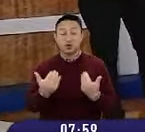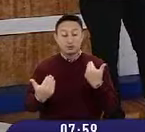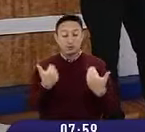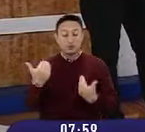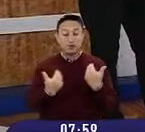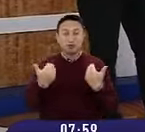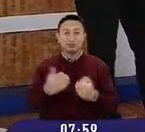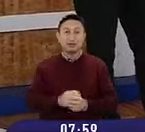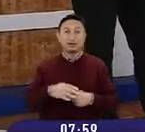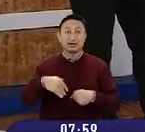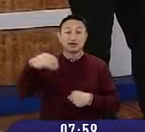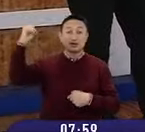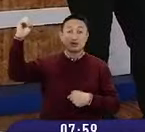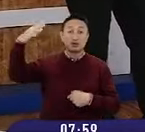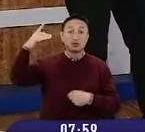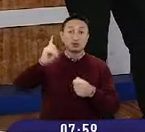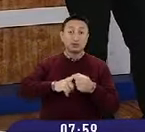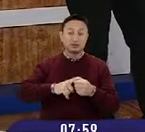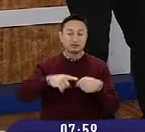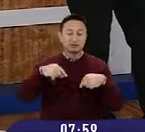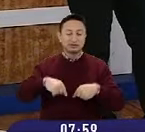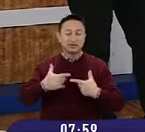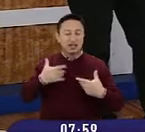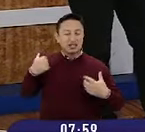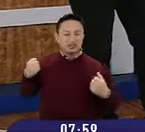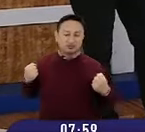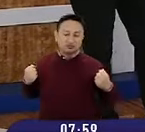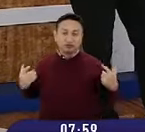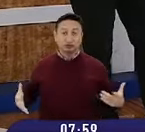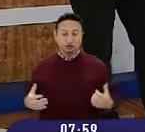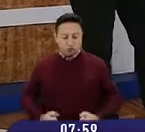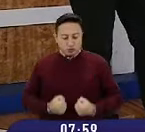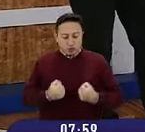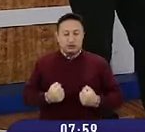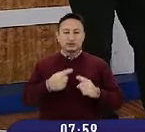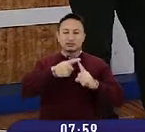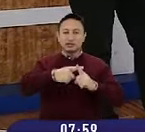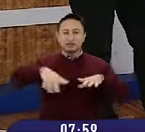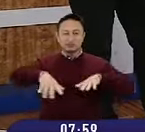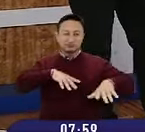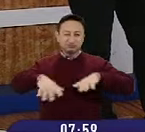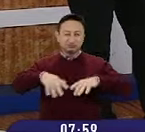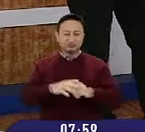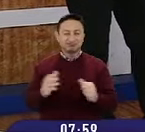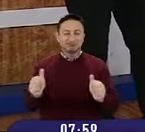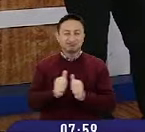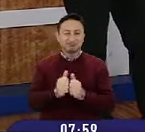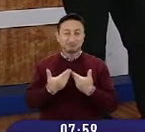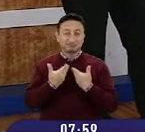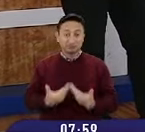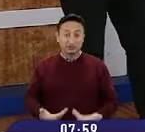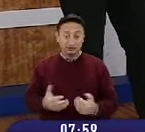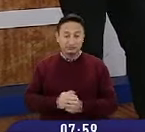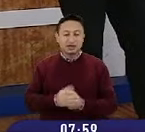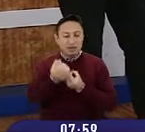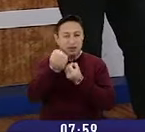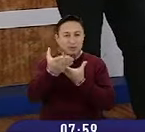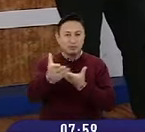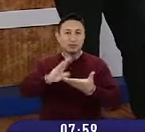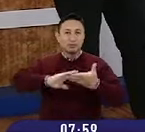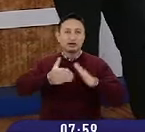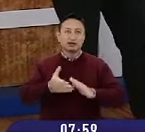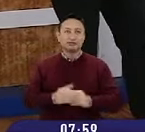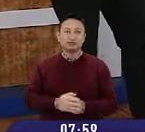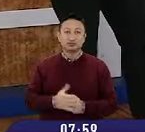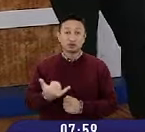porque ya salió el sol en Quito, así que deje esa pereza a un lado y con energía realiza sus actividades junto a nosotros, informándose con la comunidad. Hoy va a